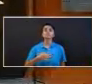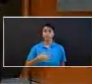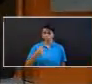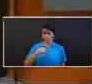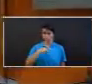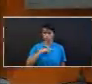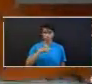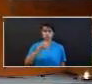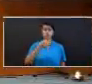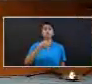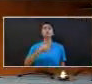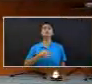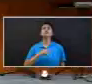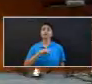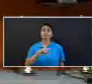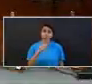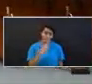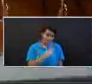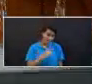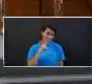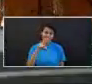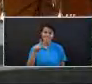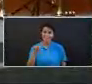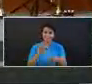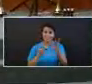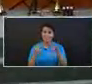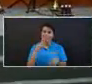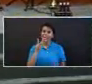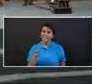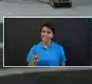orgulloso de ser humilde, dicen algunos, ¿verdad?